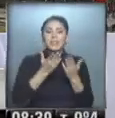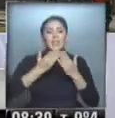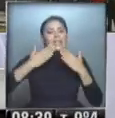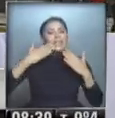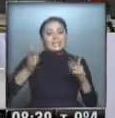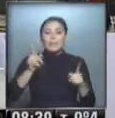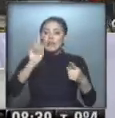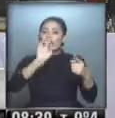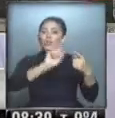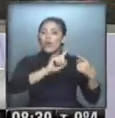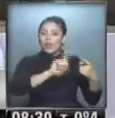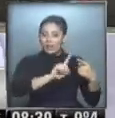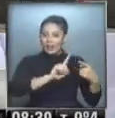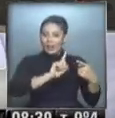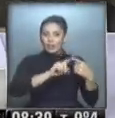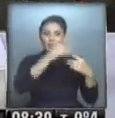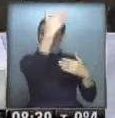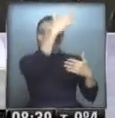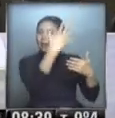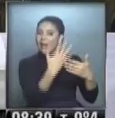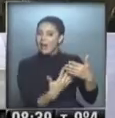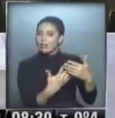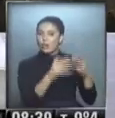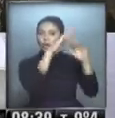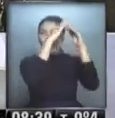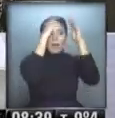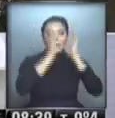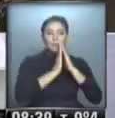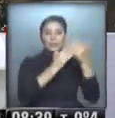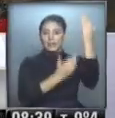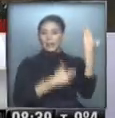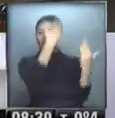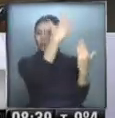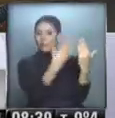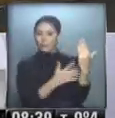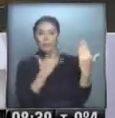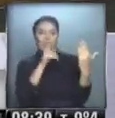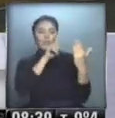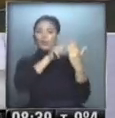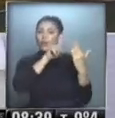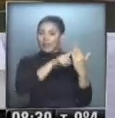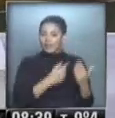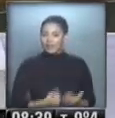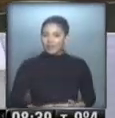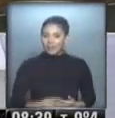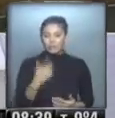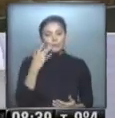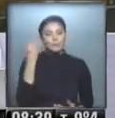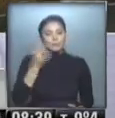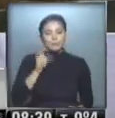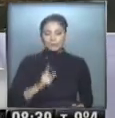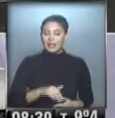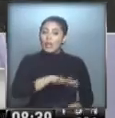agradecer y tocar el vidrio que separa la imagen de la virgen del rosario de san nicolás tan característica con el